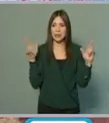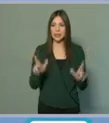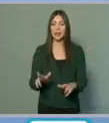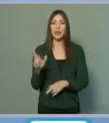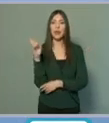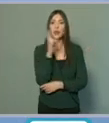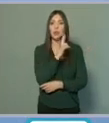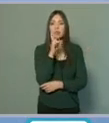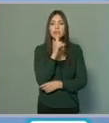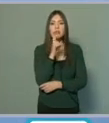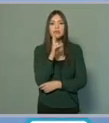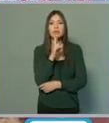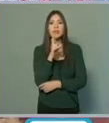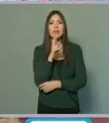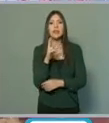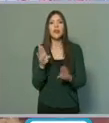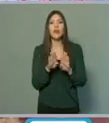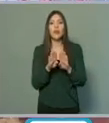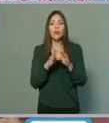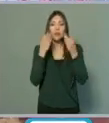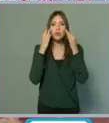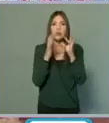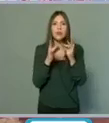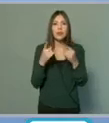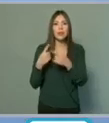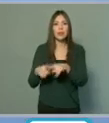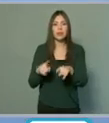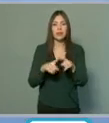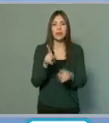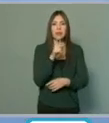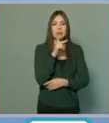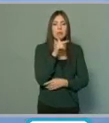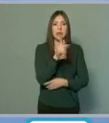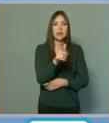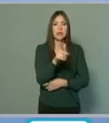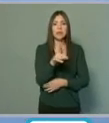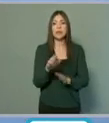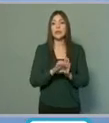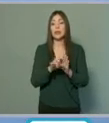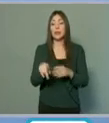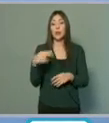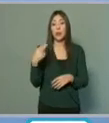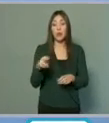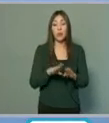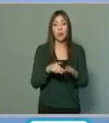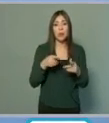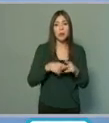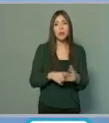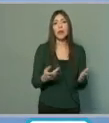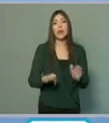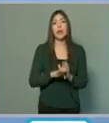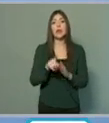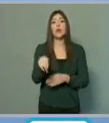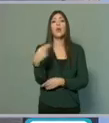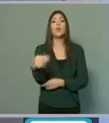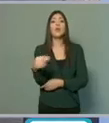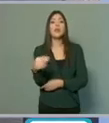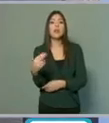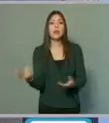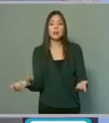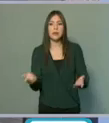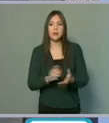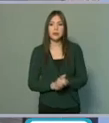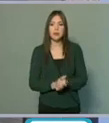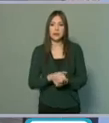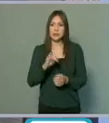nos va a enseñar pues diferentes palabras, y yo creo que más allá de nuestro nombre, a lo mejor podría empezar con ¿cómo te llamas? Claro, vamos a